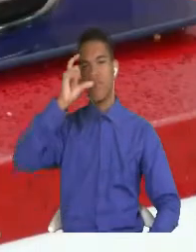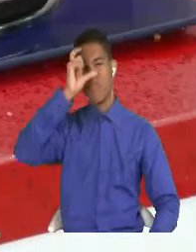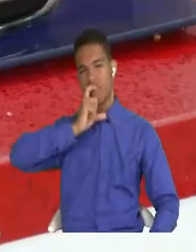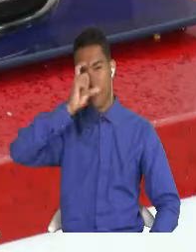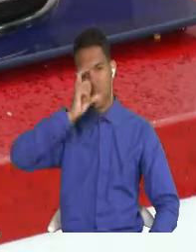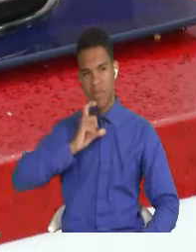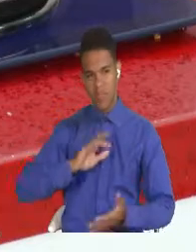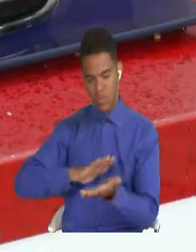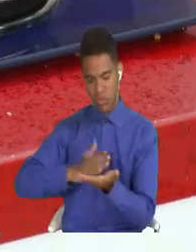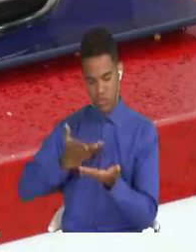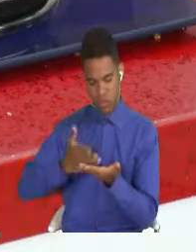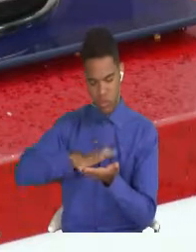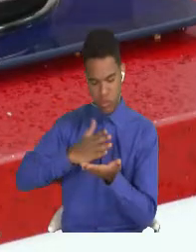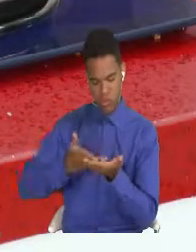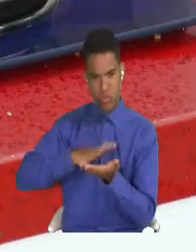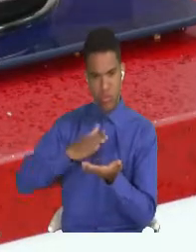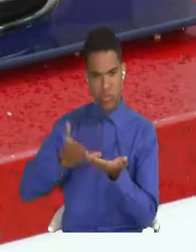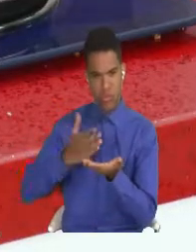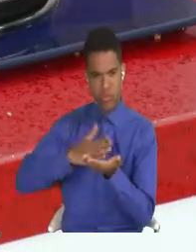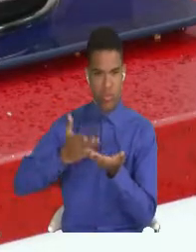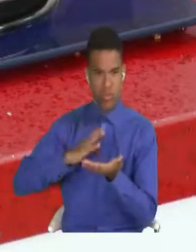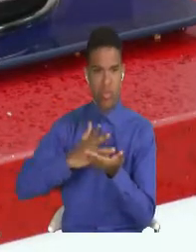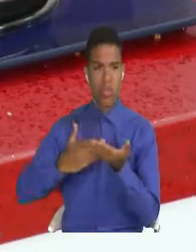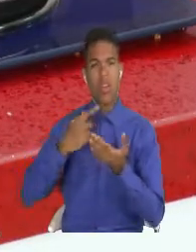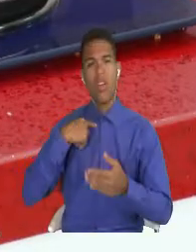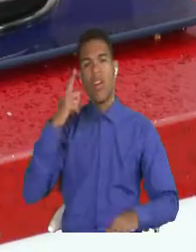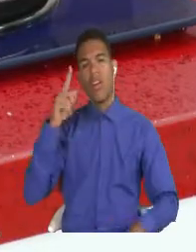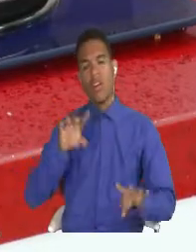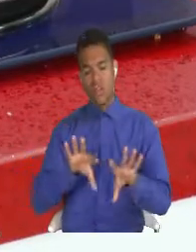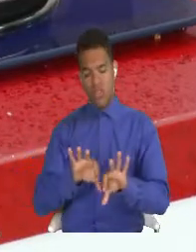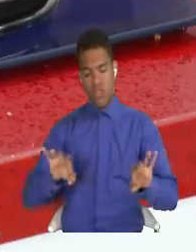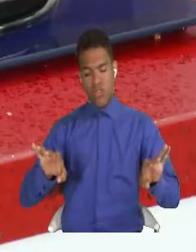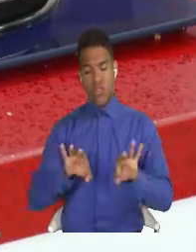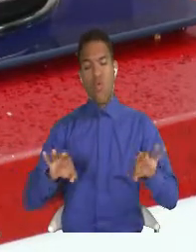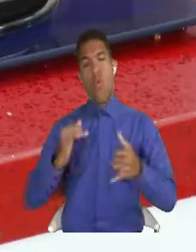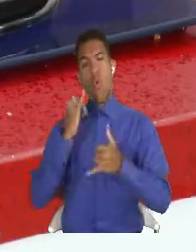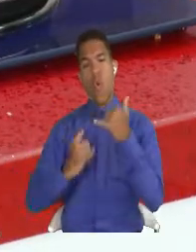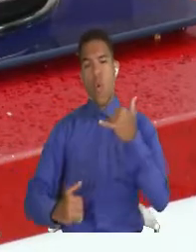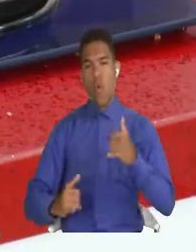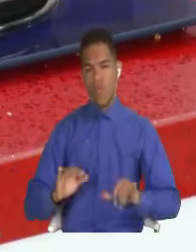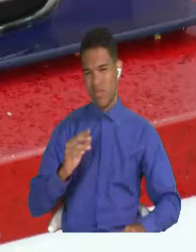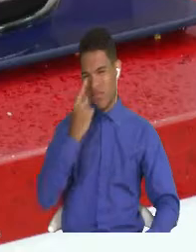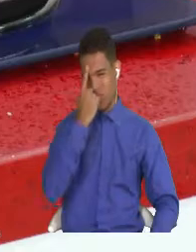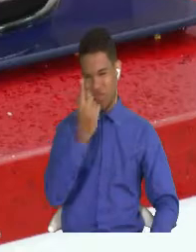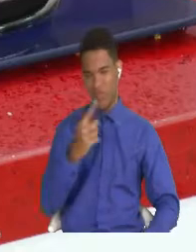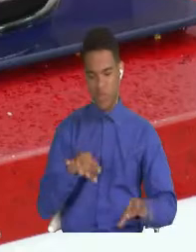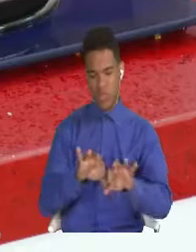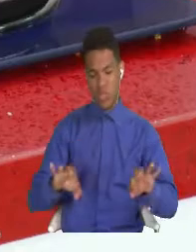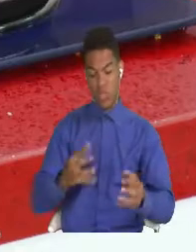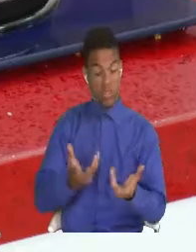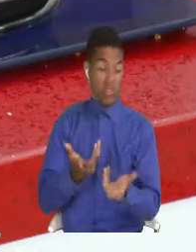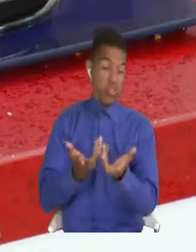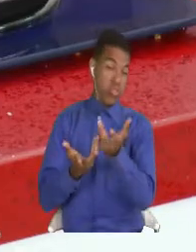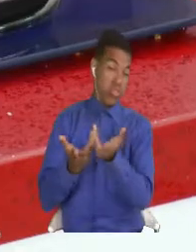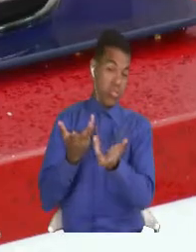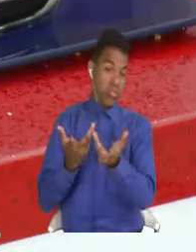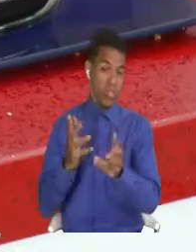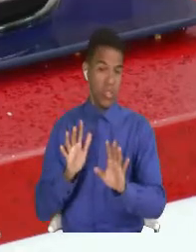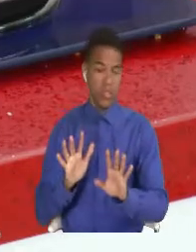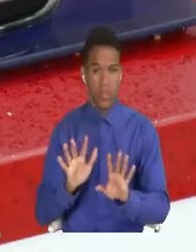chorizo lo dejo último porque si lo agrego una vez me va a empezar a saltear. Okay, entonces vamos a agregar nuestra salsa. Le voy a mezclar por aquí los... Por